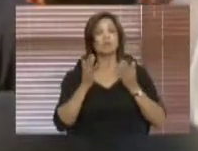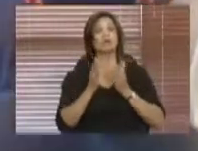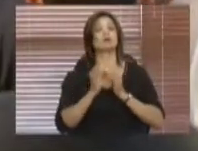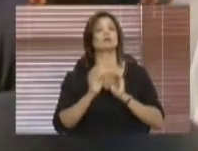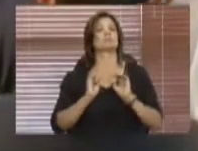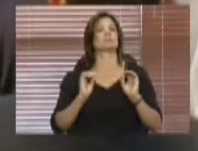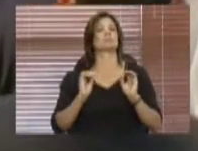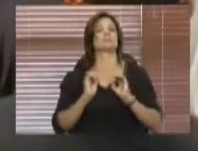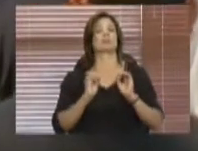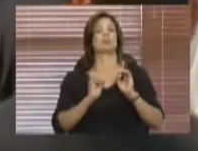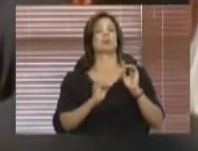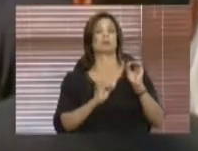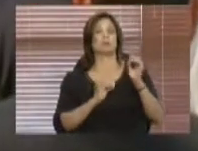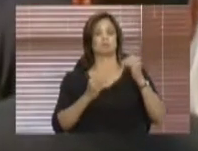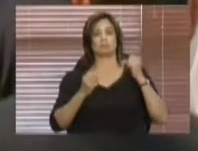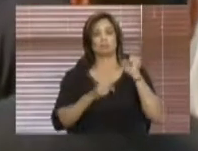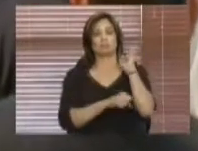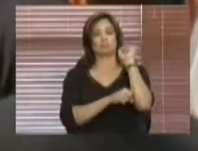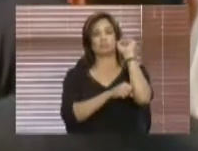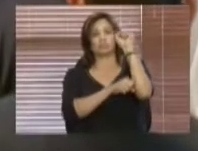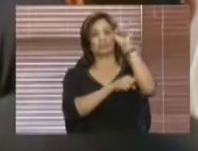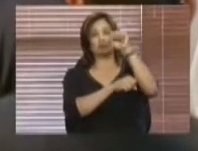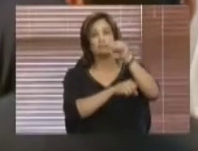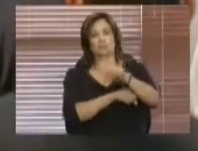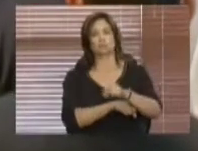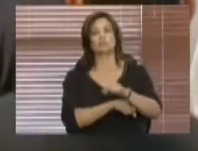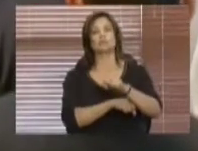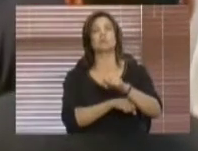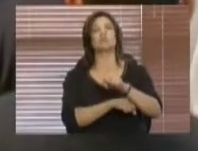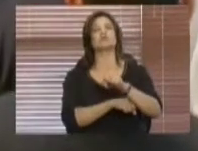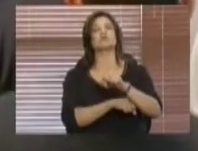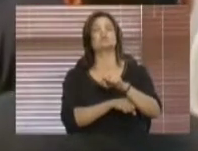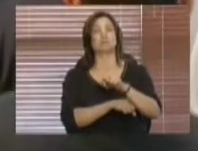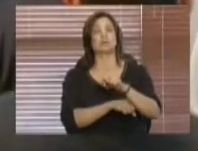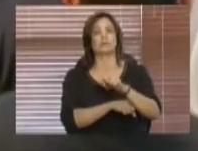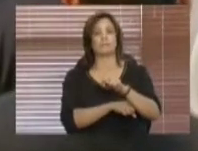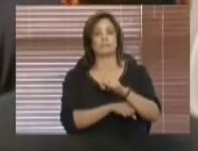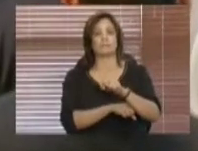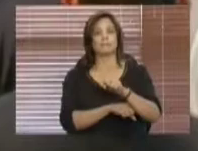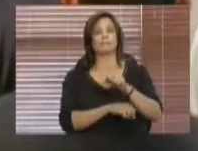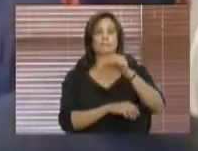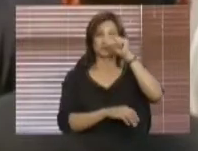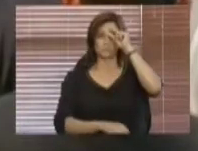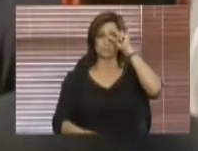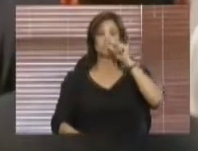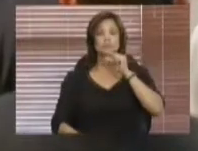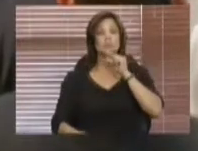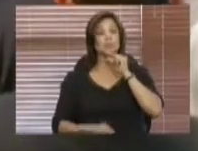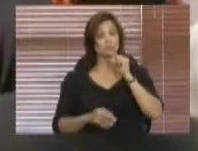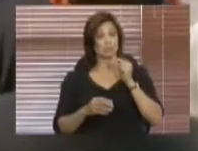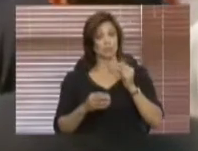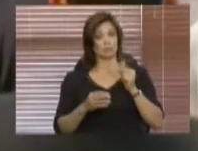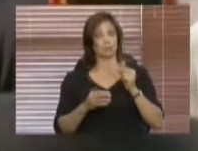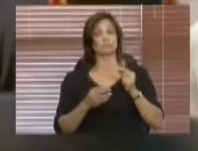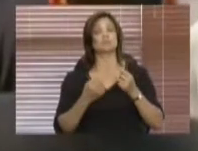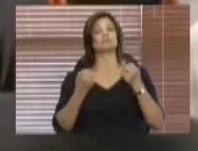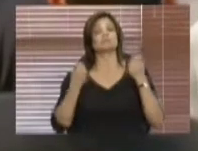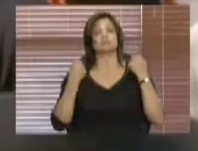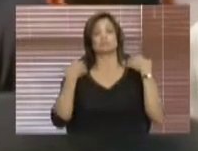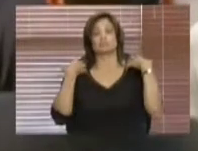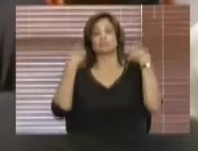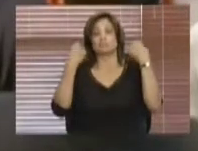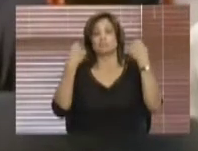crece que templó el heroísmo viril. Mas Quisqueya, la indómita